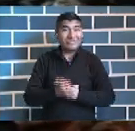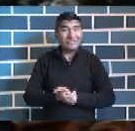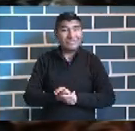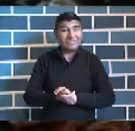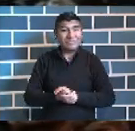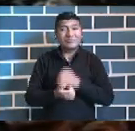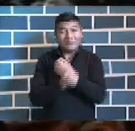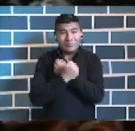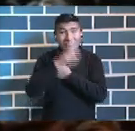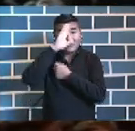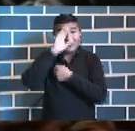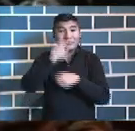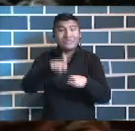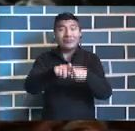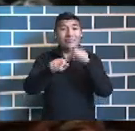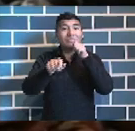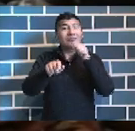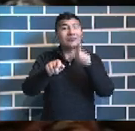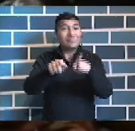Queridos hermanos,